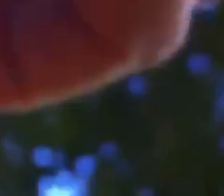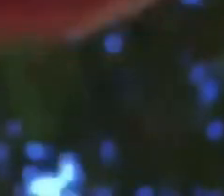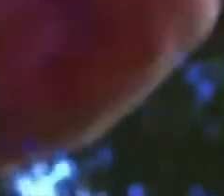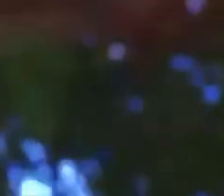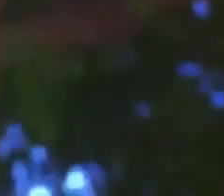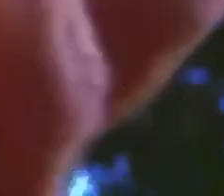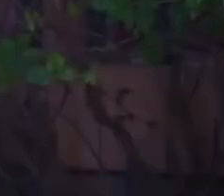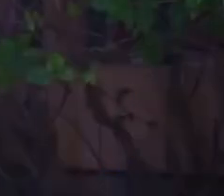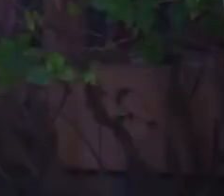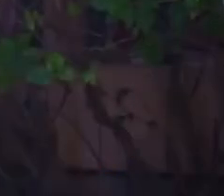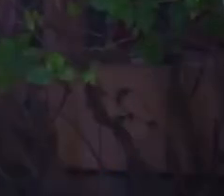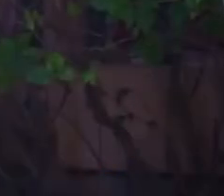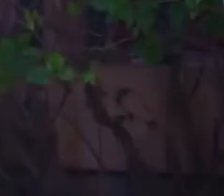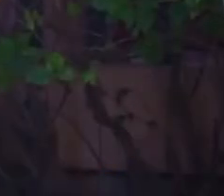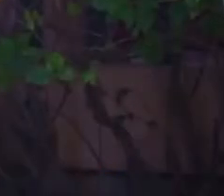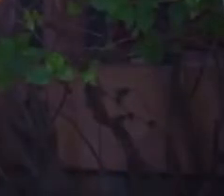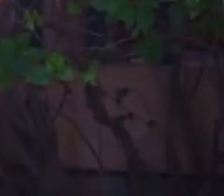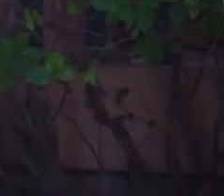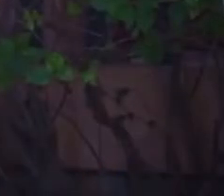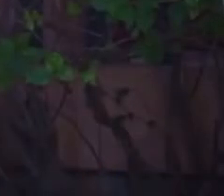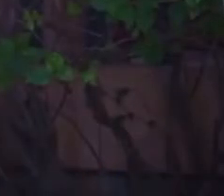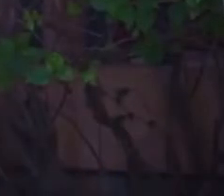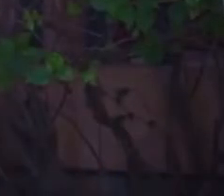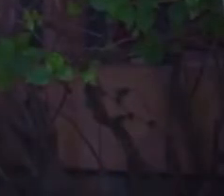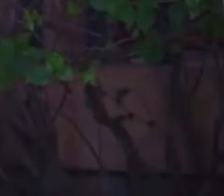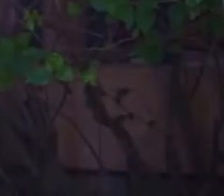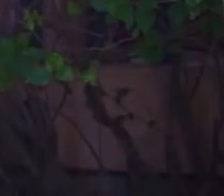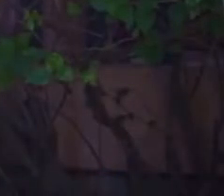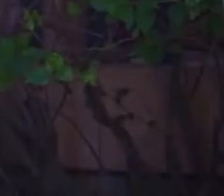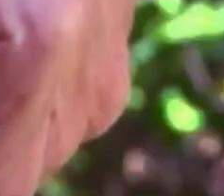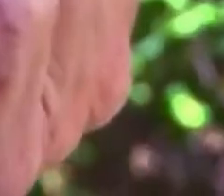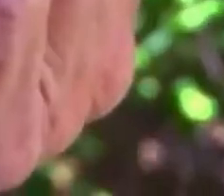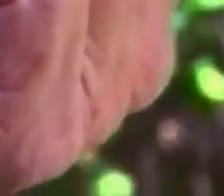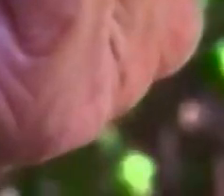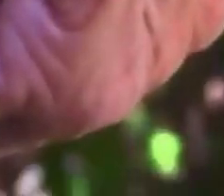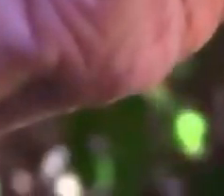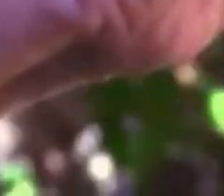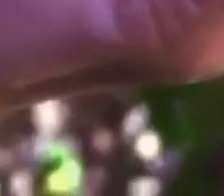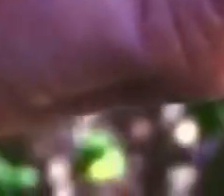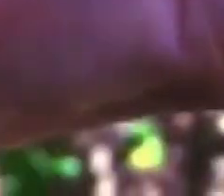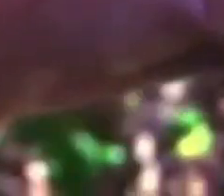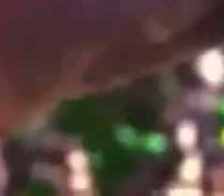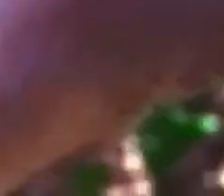por eso es lindo este suelo, el suelo donde nací.